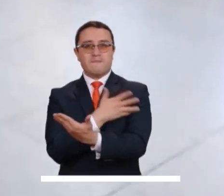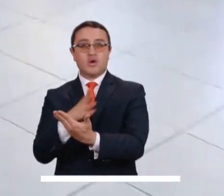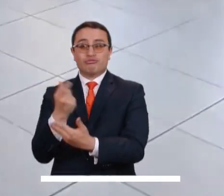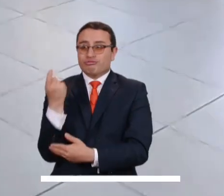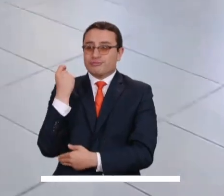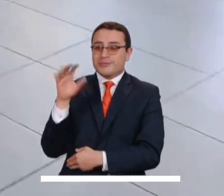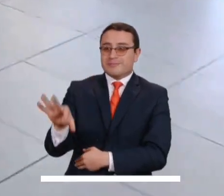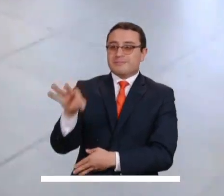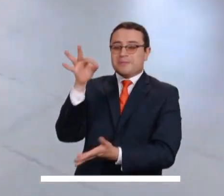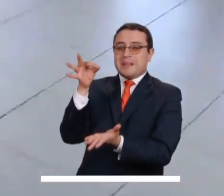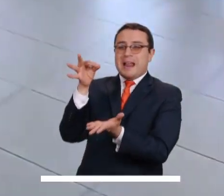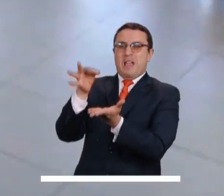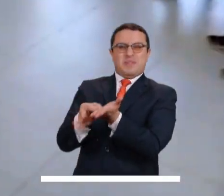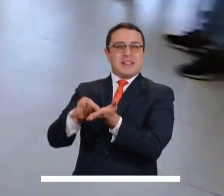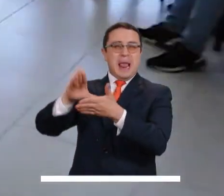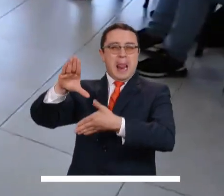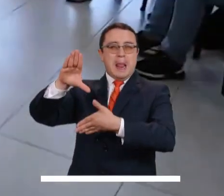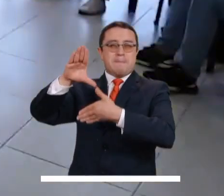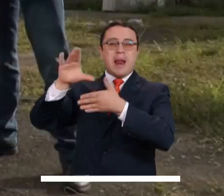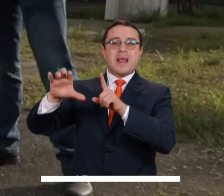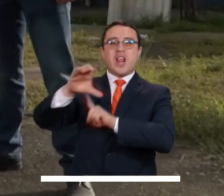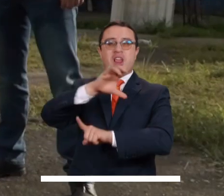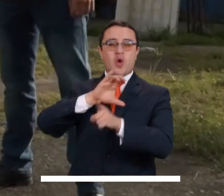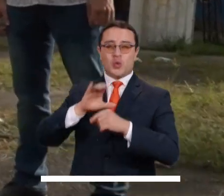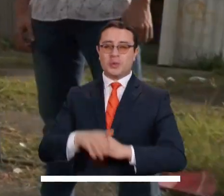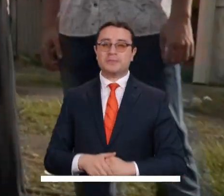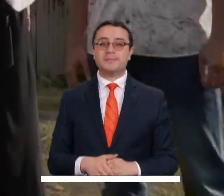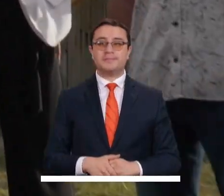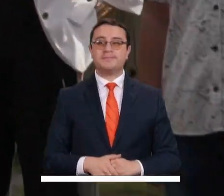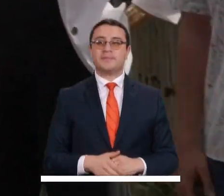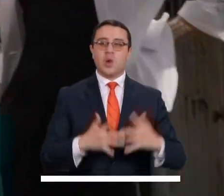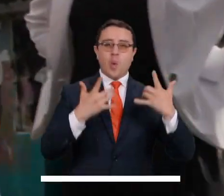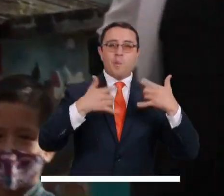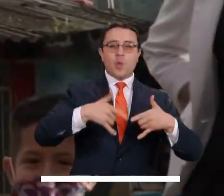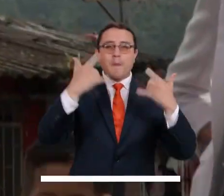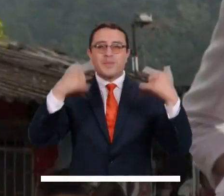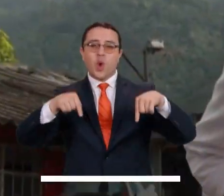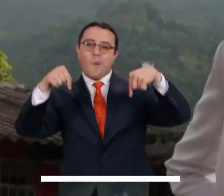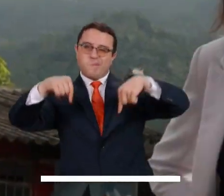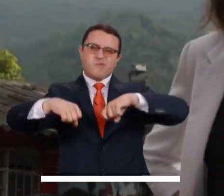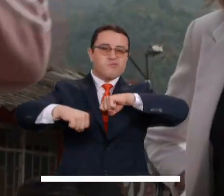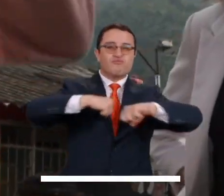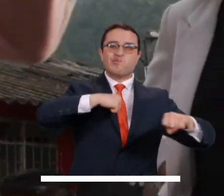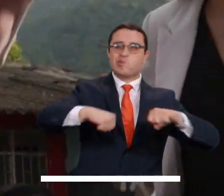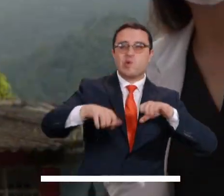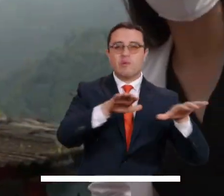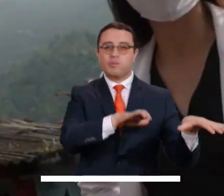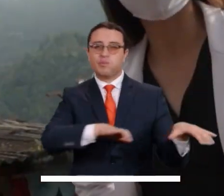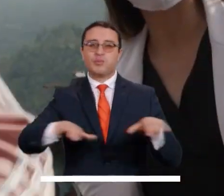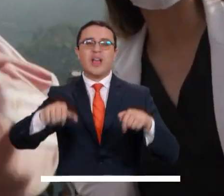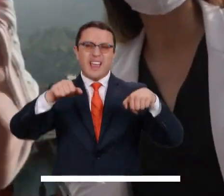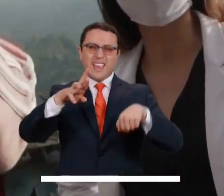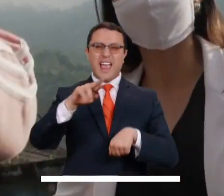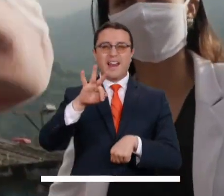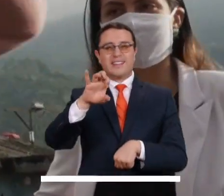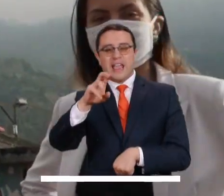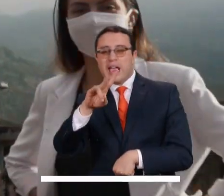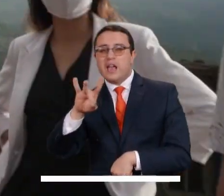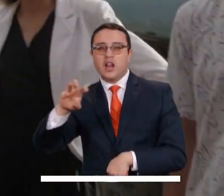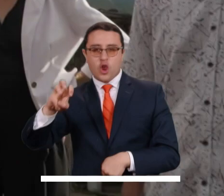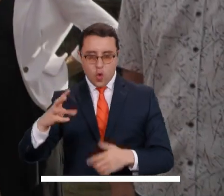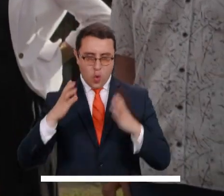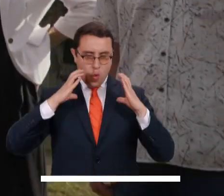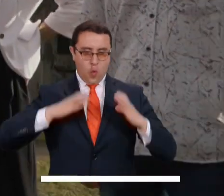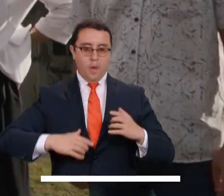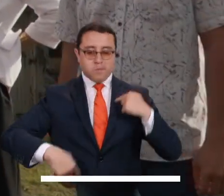elegida como la capital americana de la cultura. Hip hop, esta es la actitud. Somos un arte crew, hip hop que recorre por